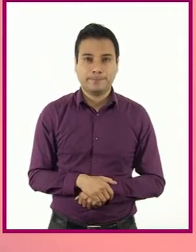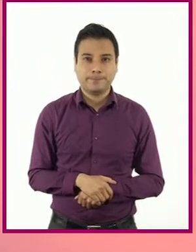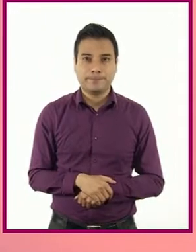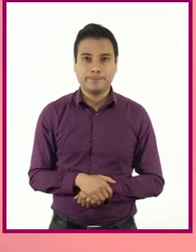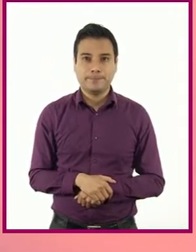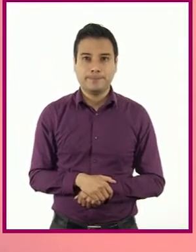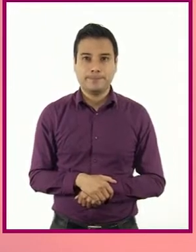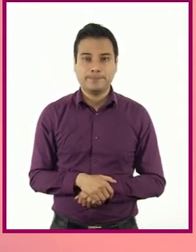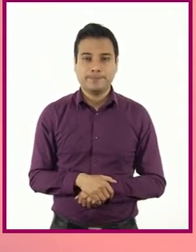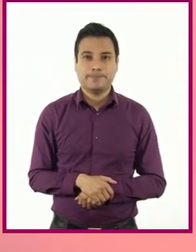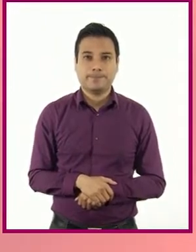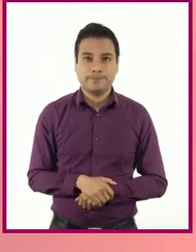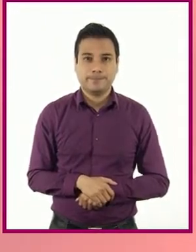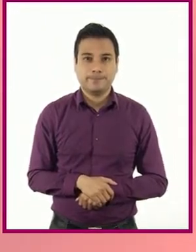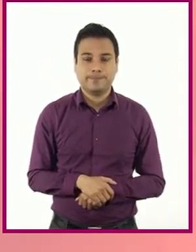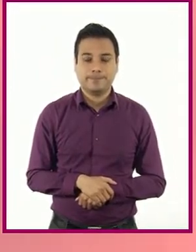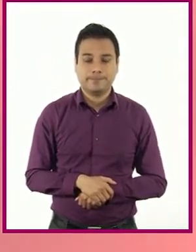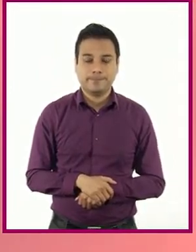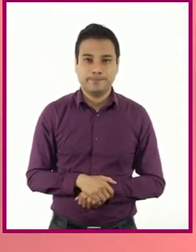Abran lentamente los ojos.